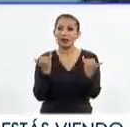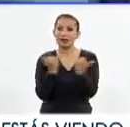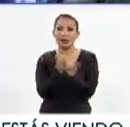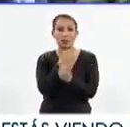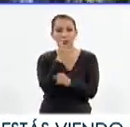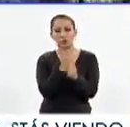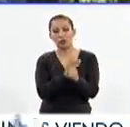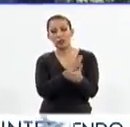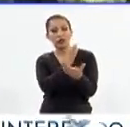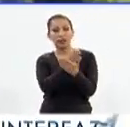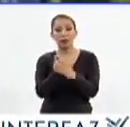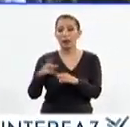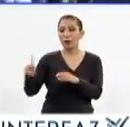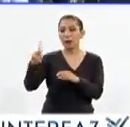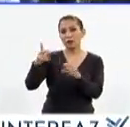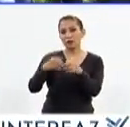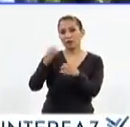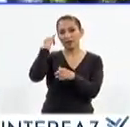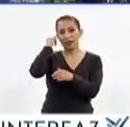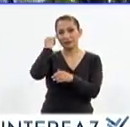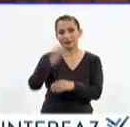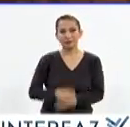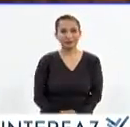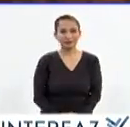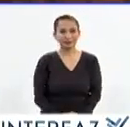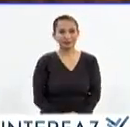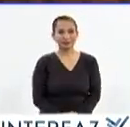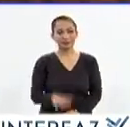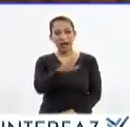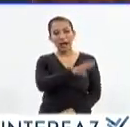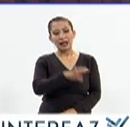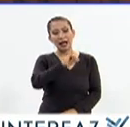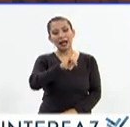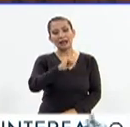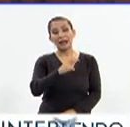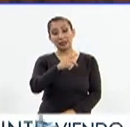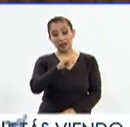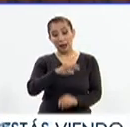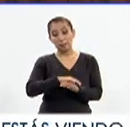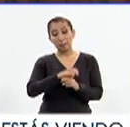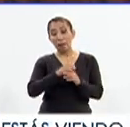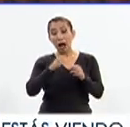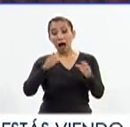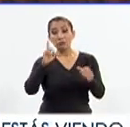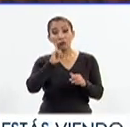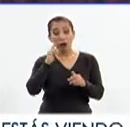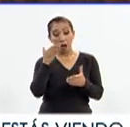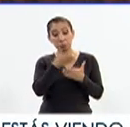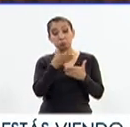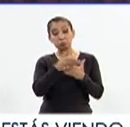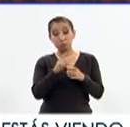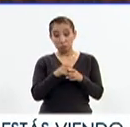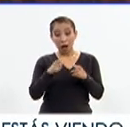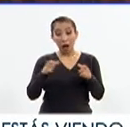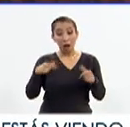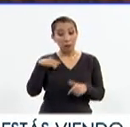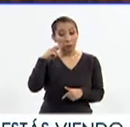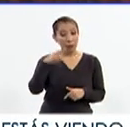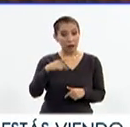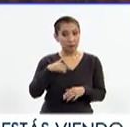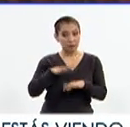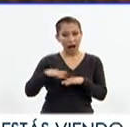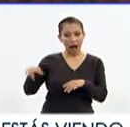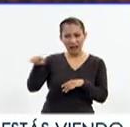igualdad de oportunidades para los pueblos indígenas. En el área de ingeniería ha incrementado mucho el género femenino y particularmente